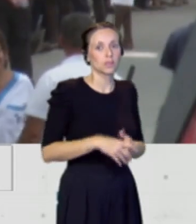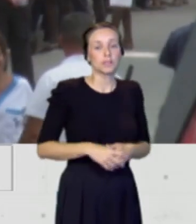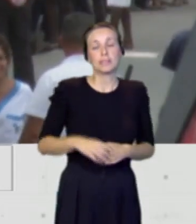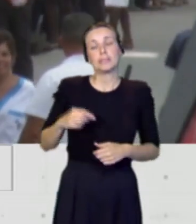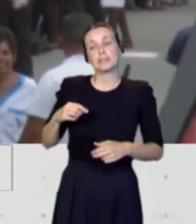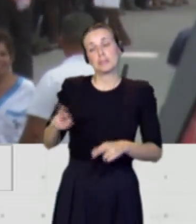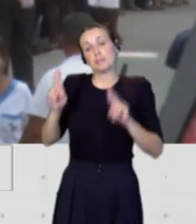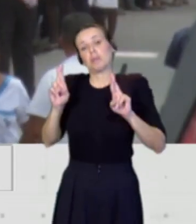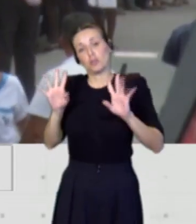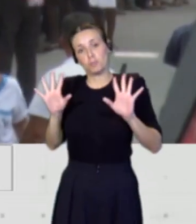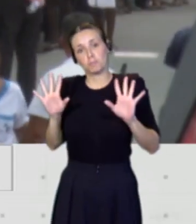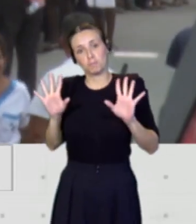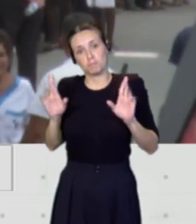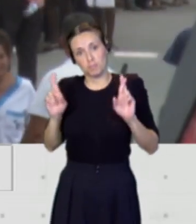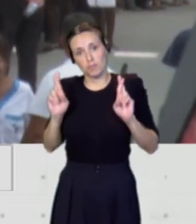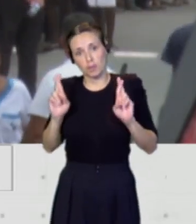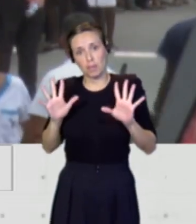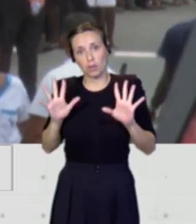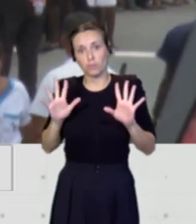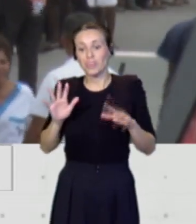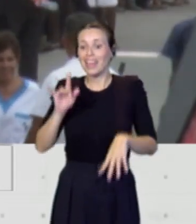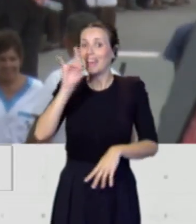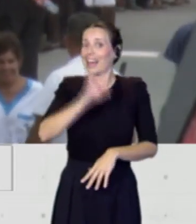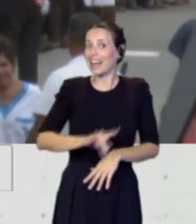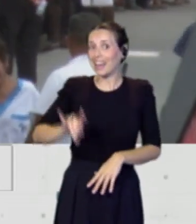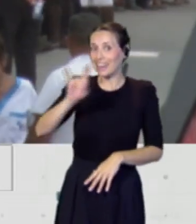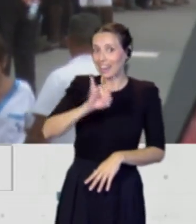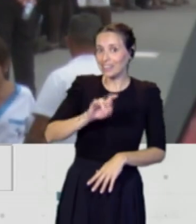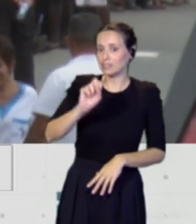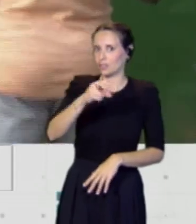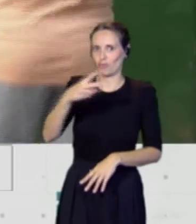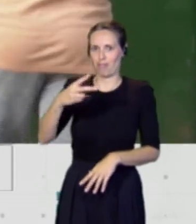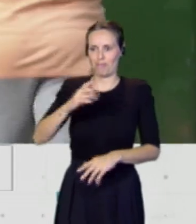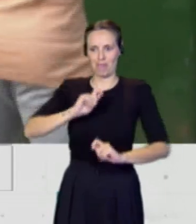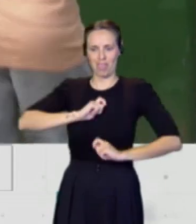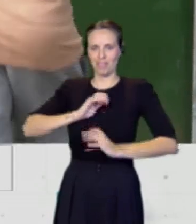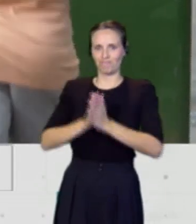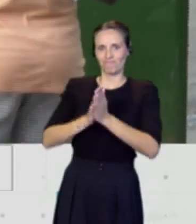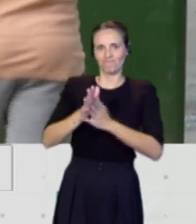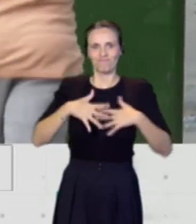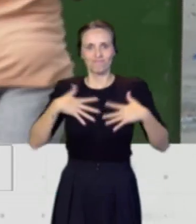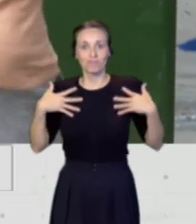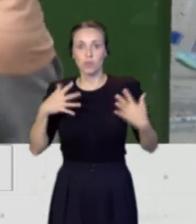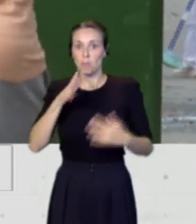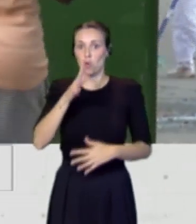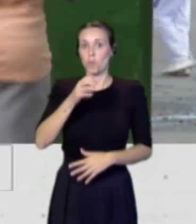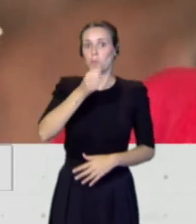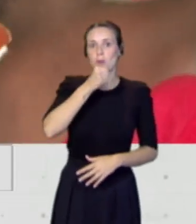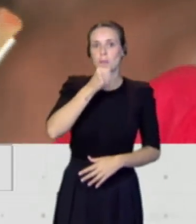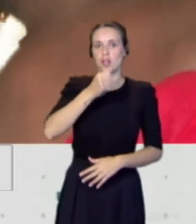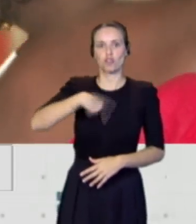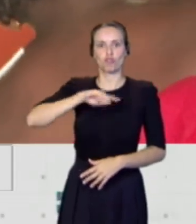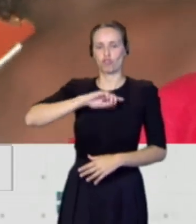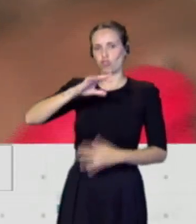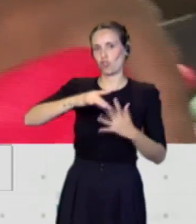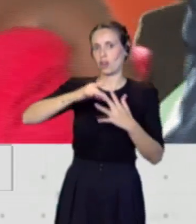Esperablemente. Los resultados en Canarias han sido estimulantes. El Partido Socialista ha sido primera fuerza. No